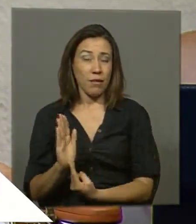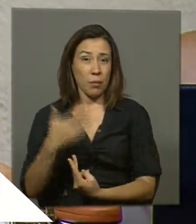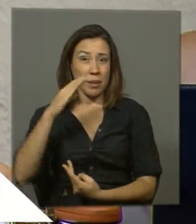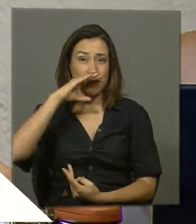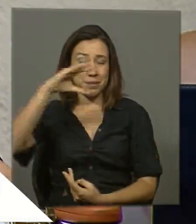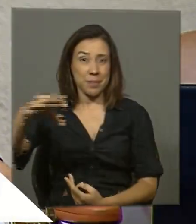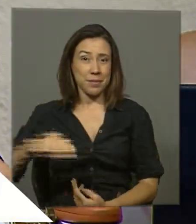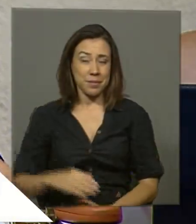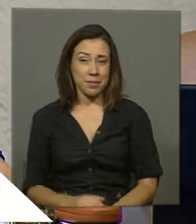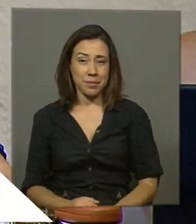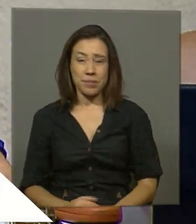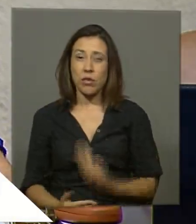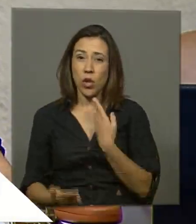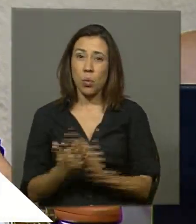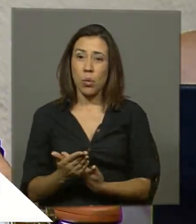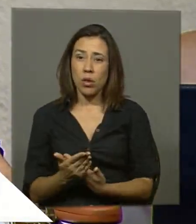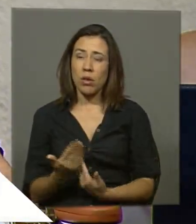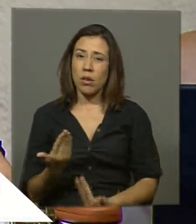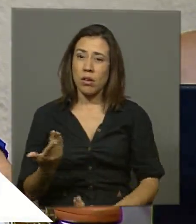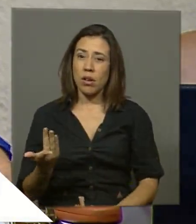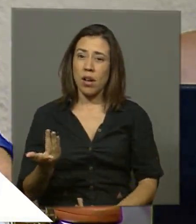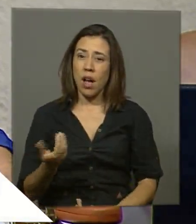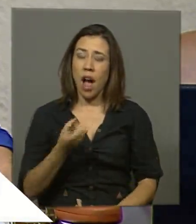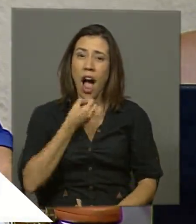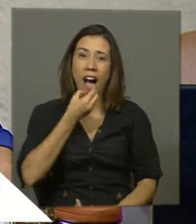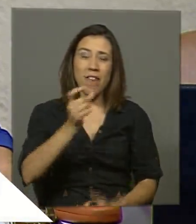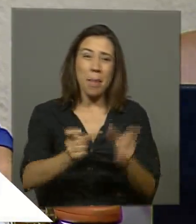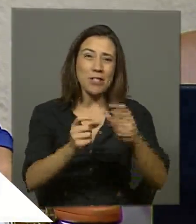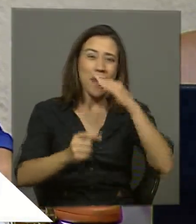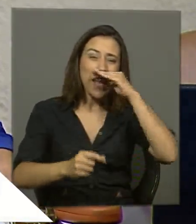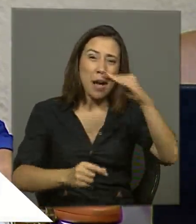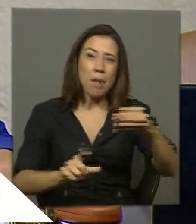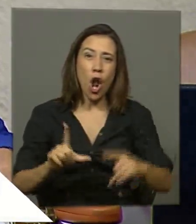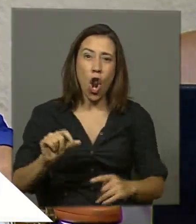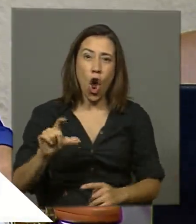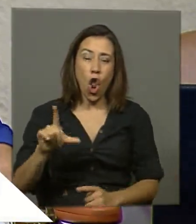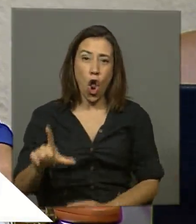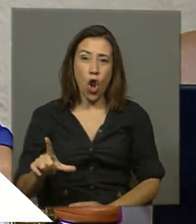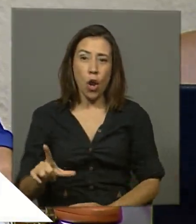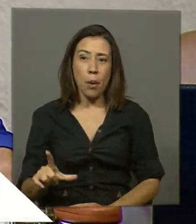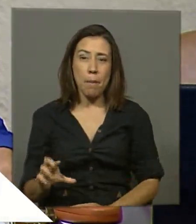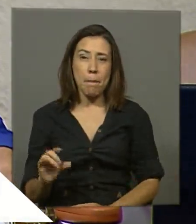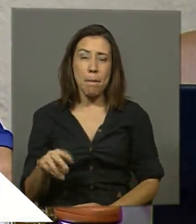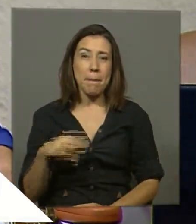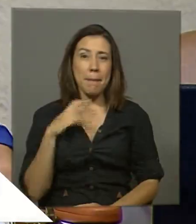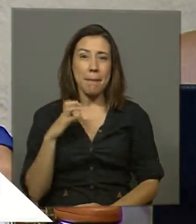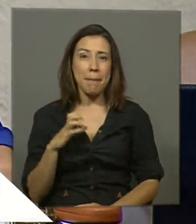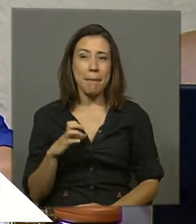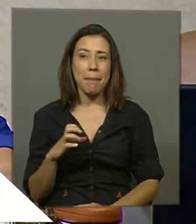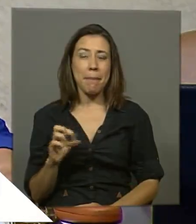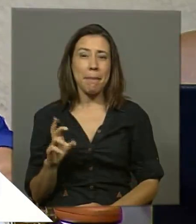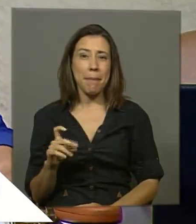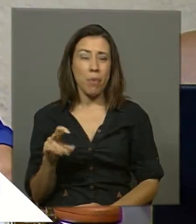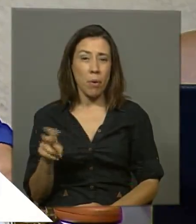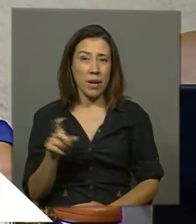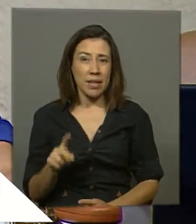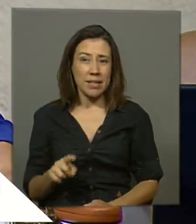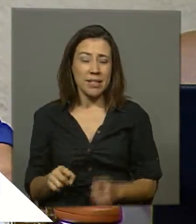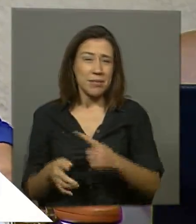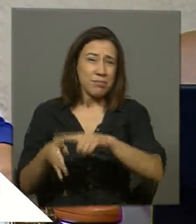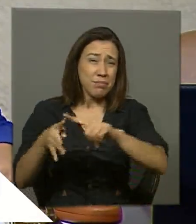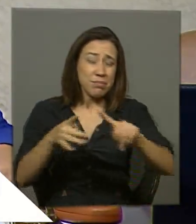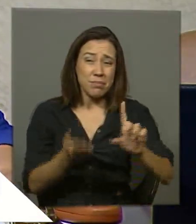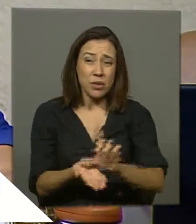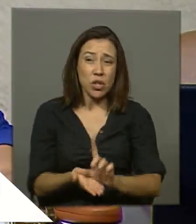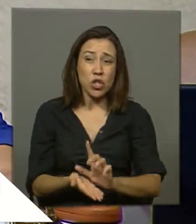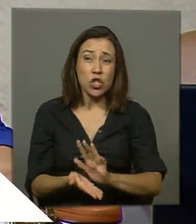agraria Entonces cuando uno le dice a los agricultores de lolol manque de paredones de marchigüe